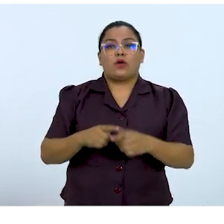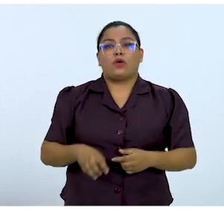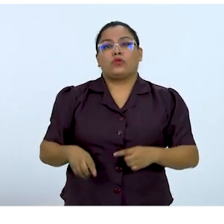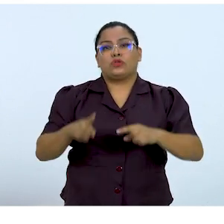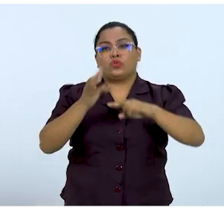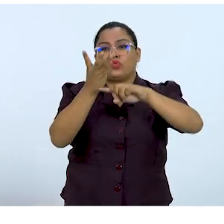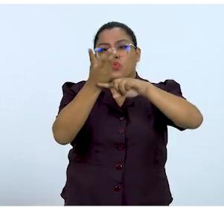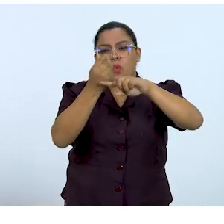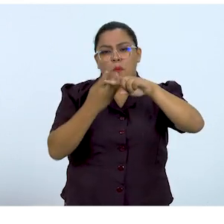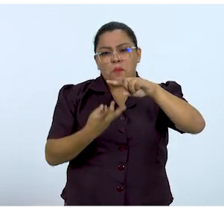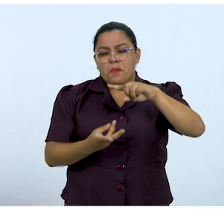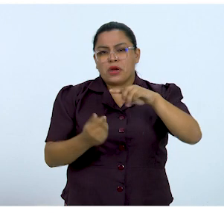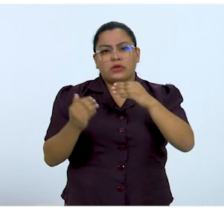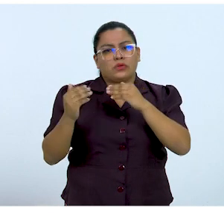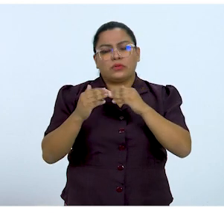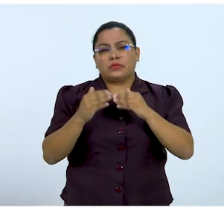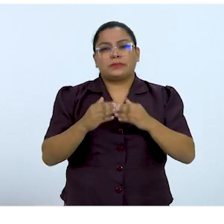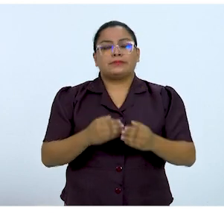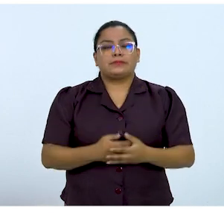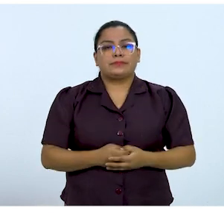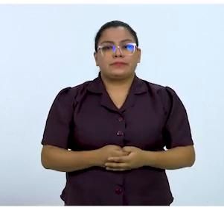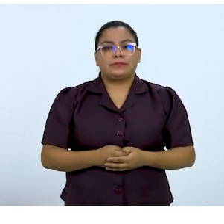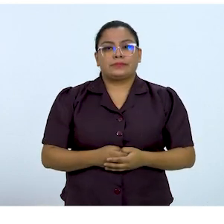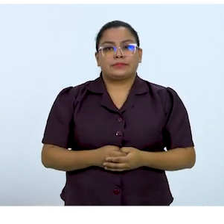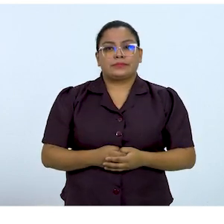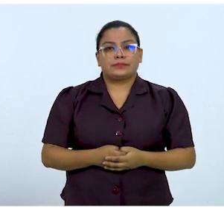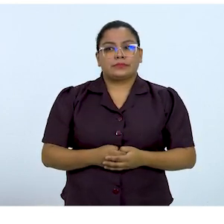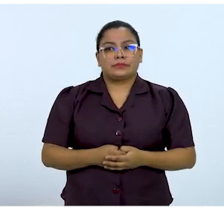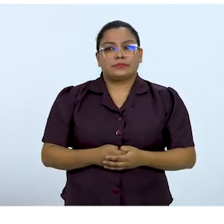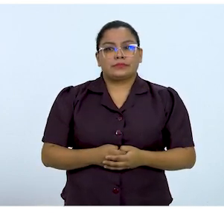fracciones menores que 1 y fracciones en la recta numérica.